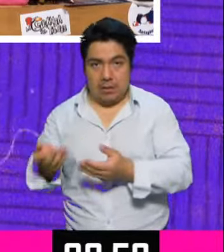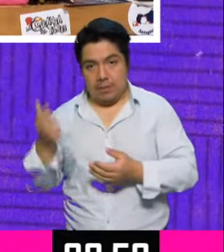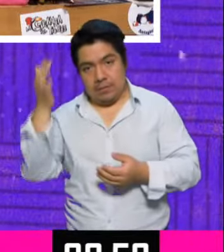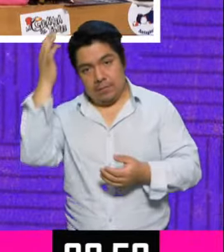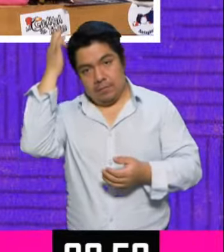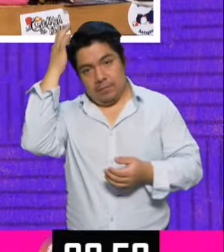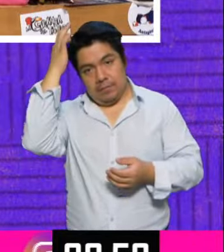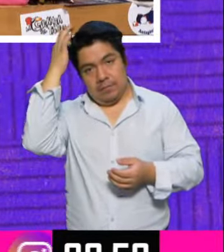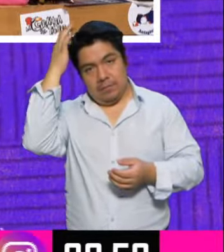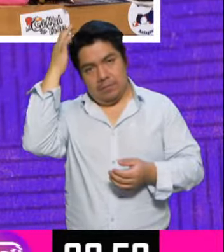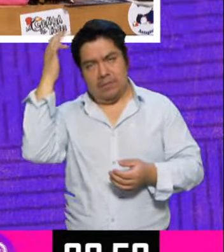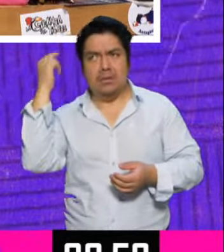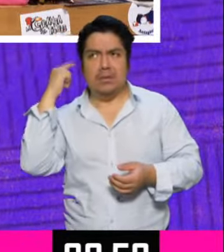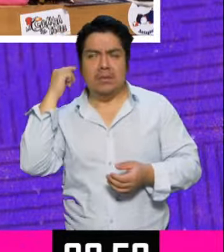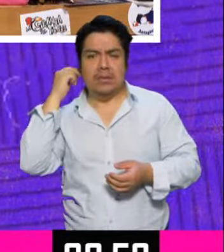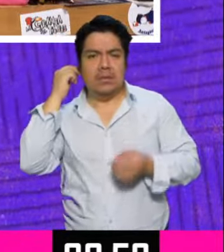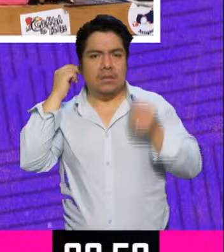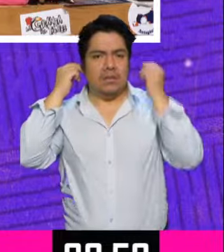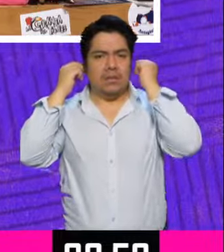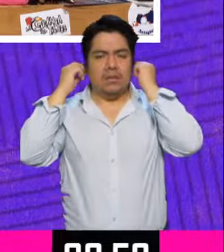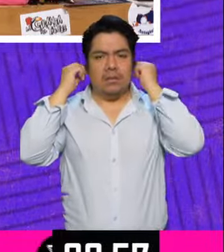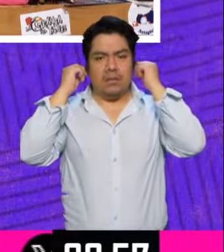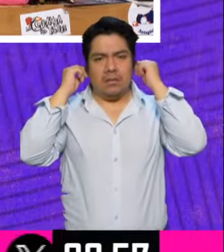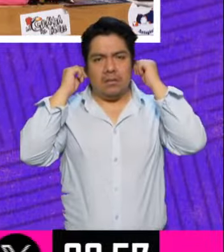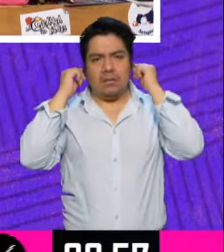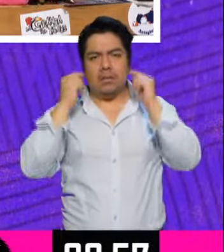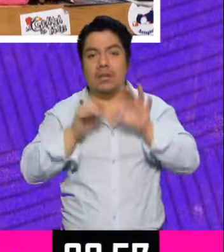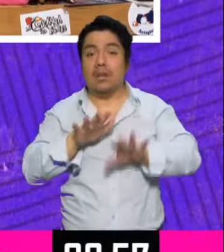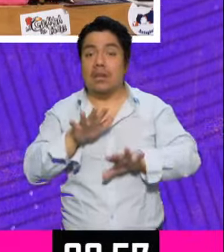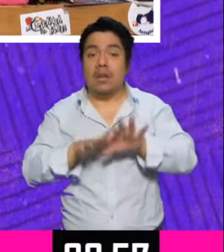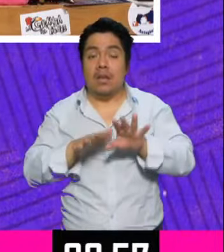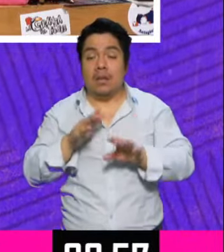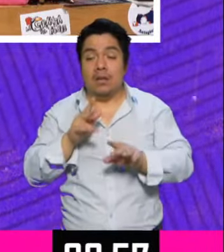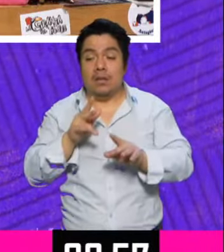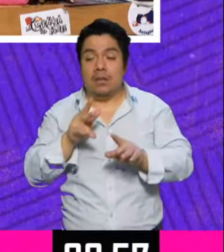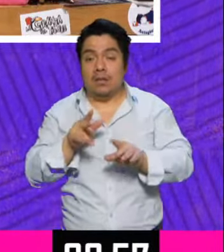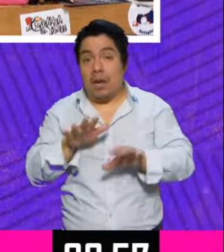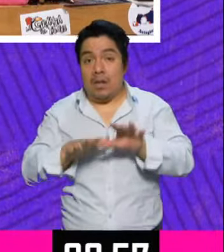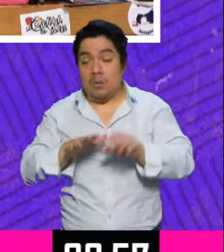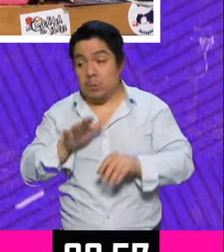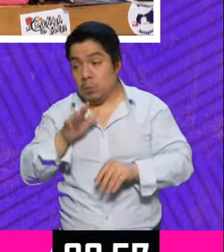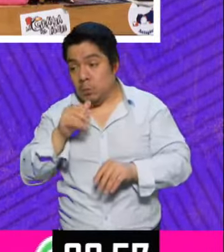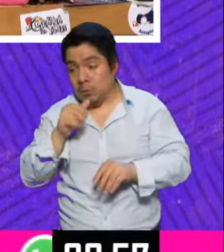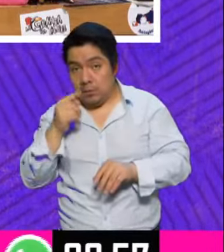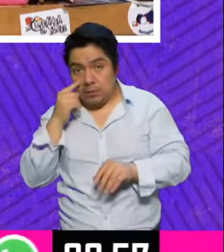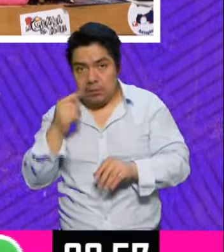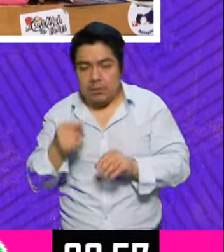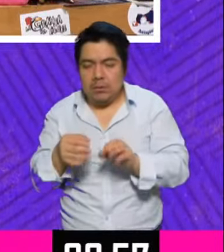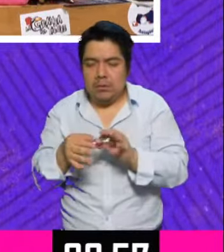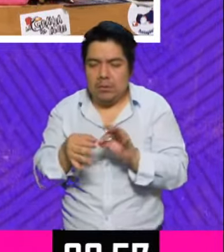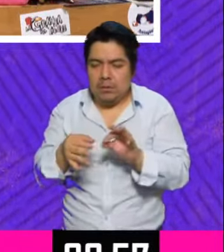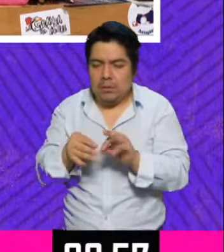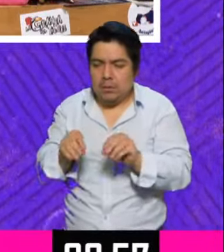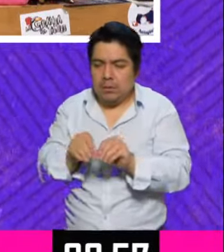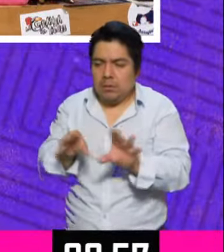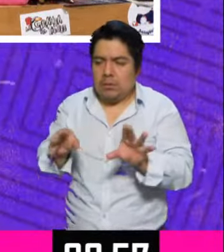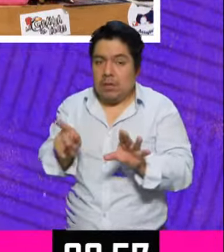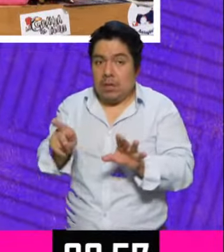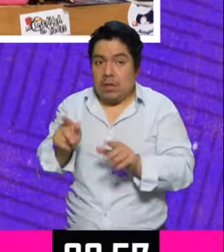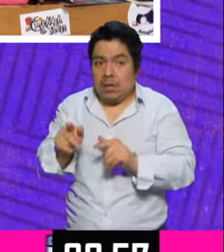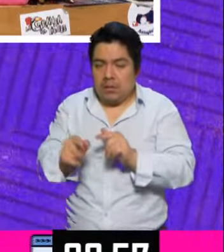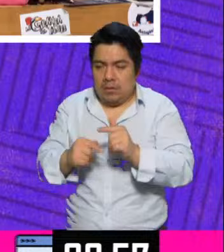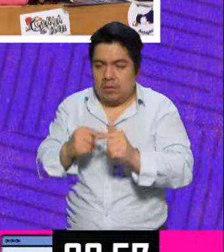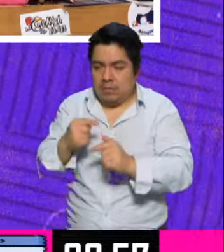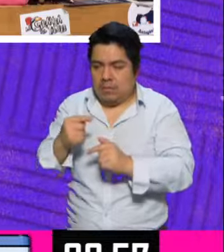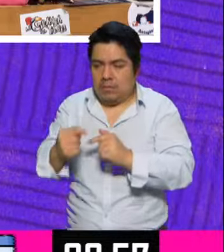sentimientos se cortó el a y nunca logramos poder Este explicitar pero ahí se va